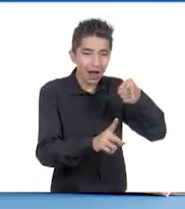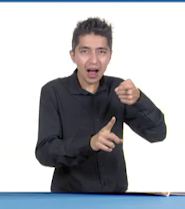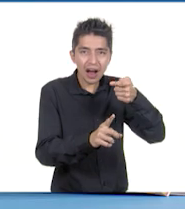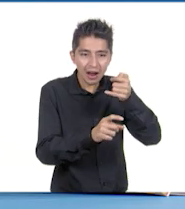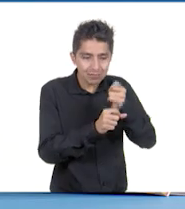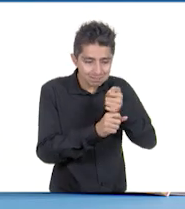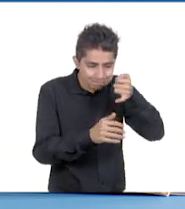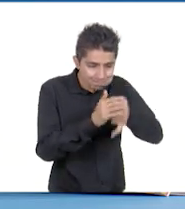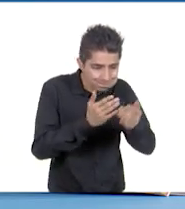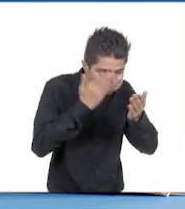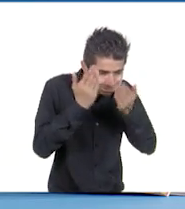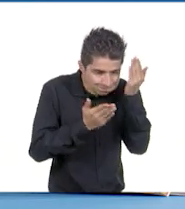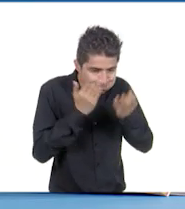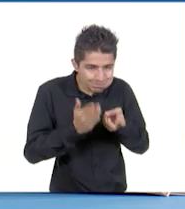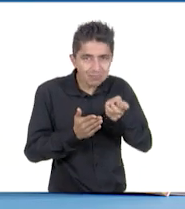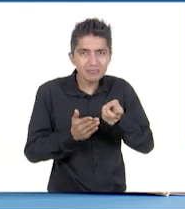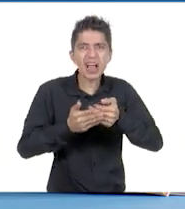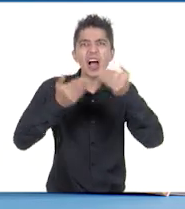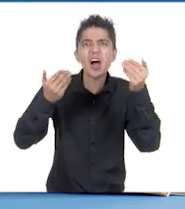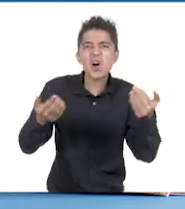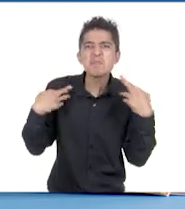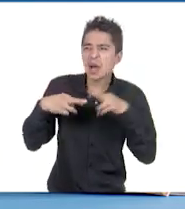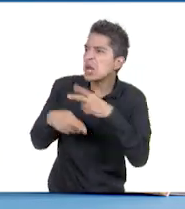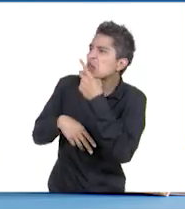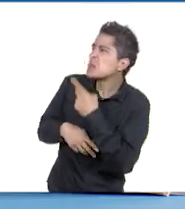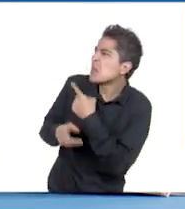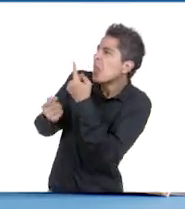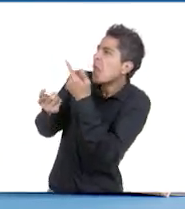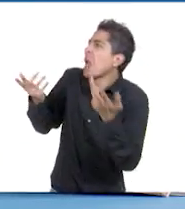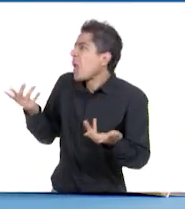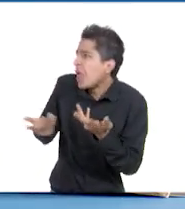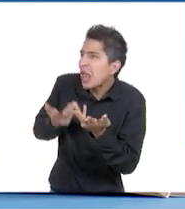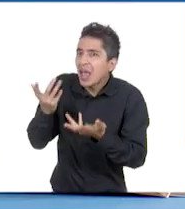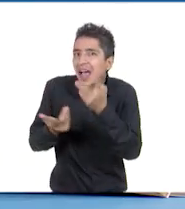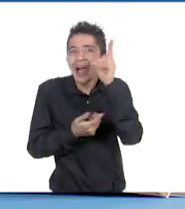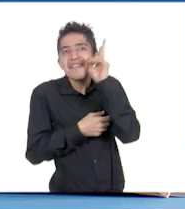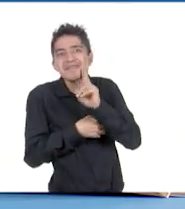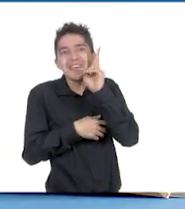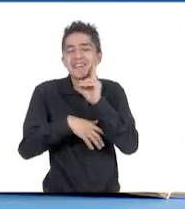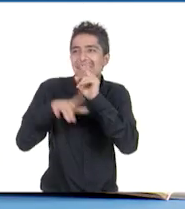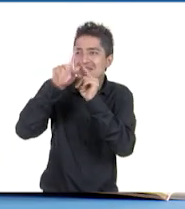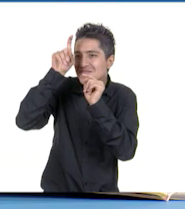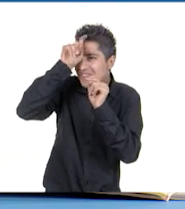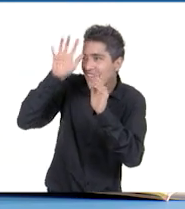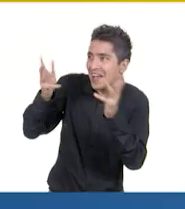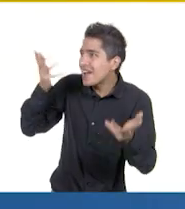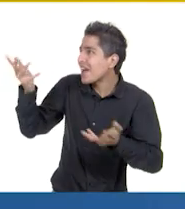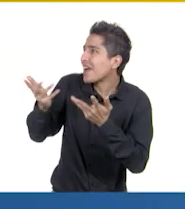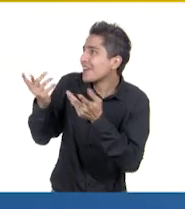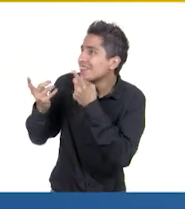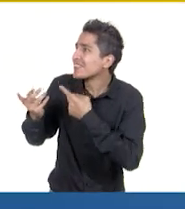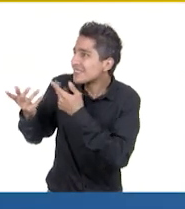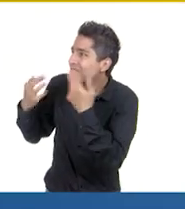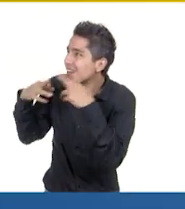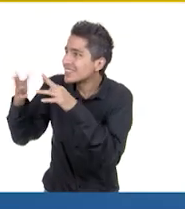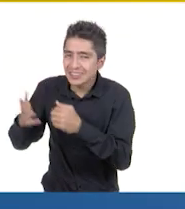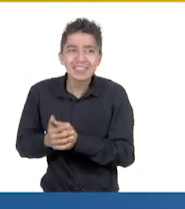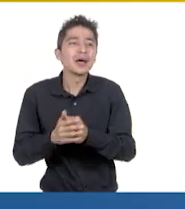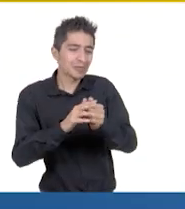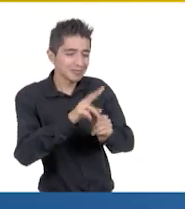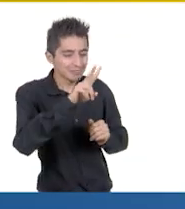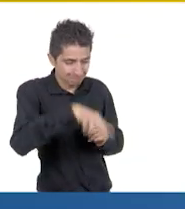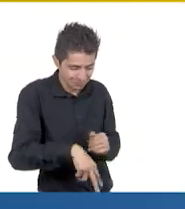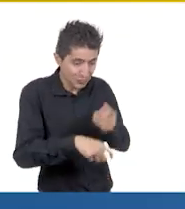dirá ahora de ellos la maestra? ¡Tan, tan, tan, tan, tan, tan, tan, tan, tan! En efecto, Ton. El día de